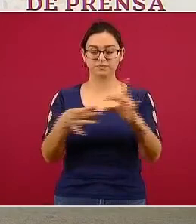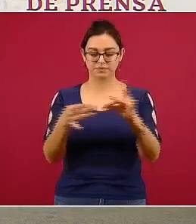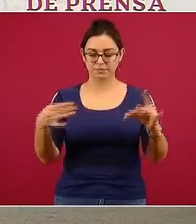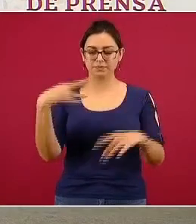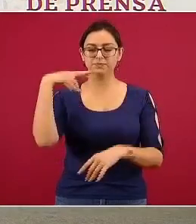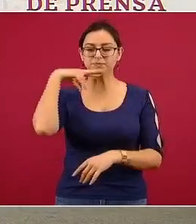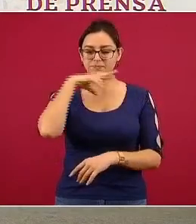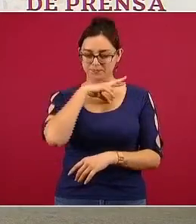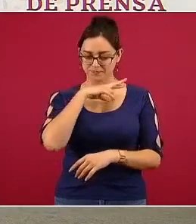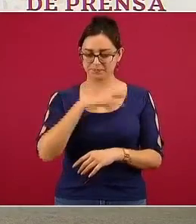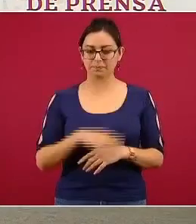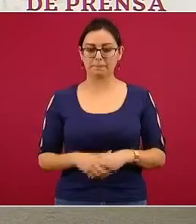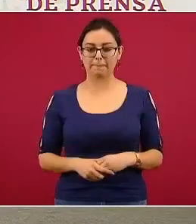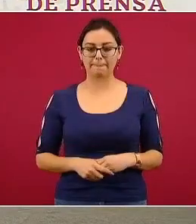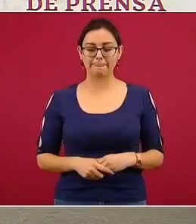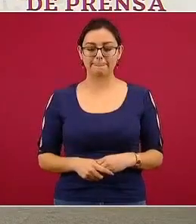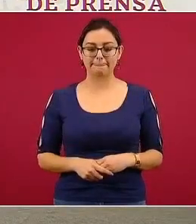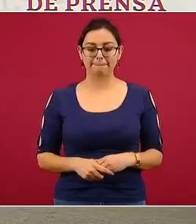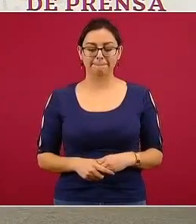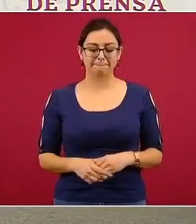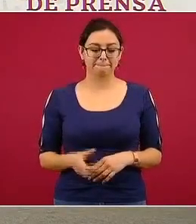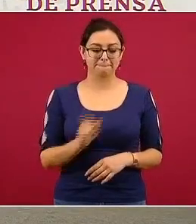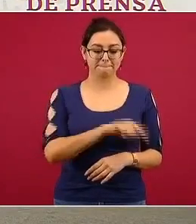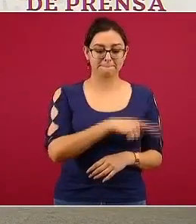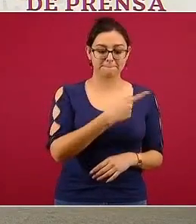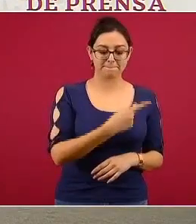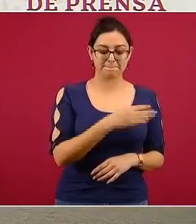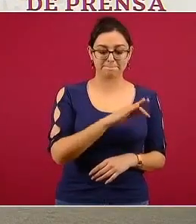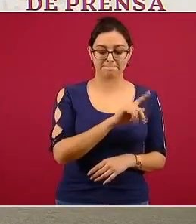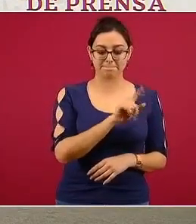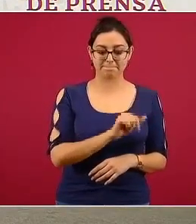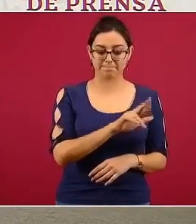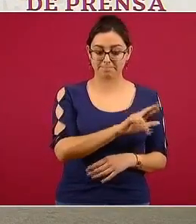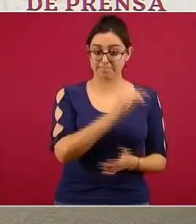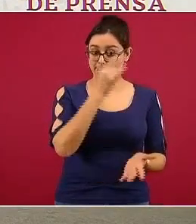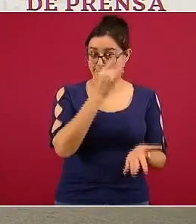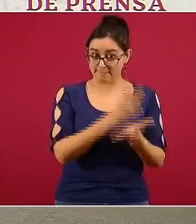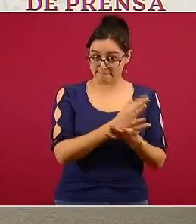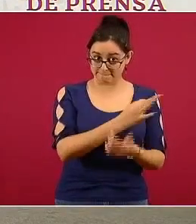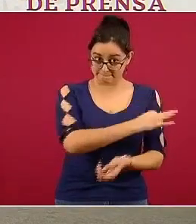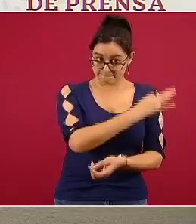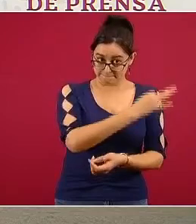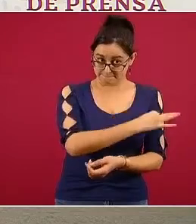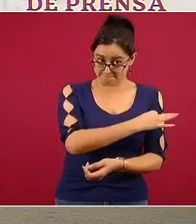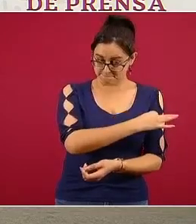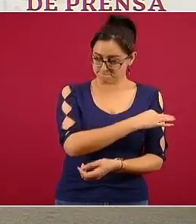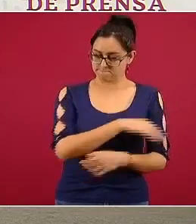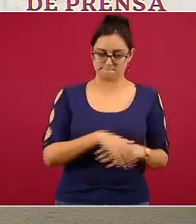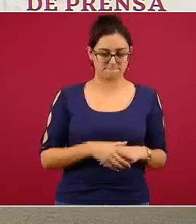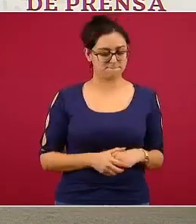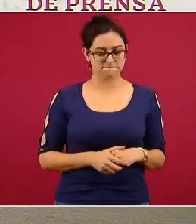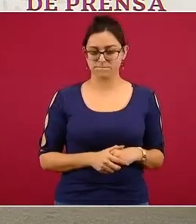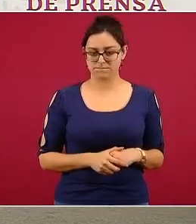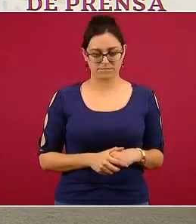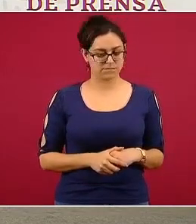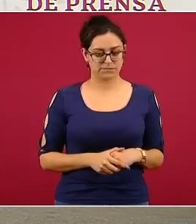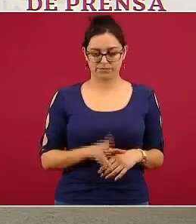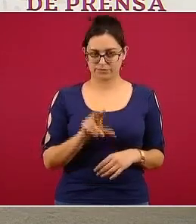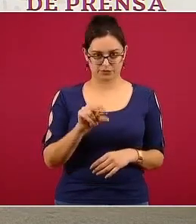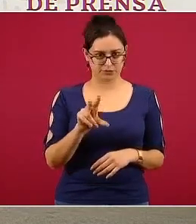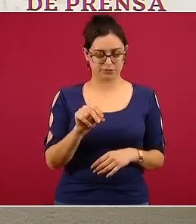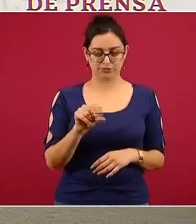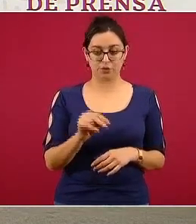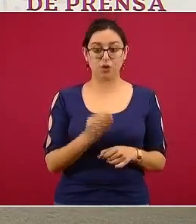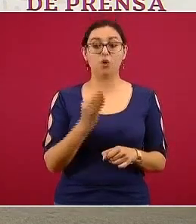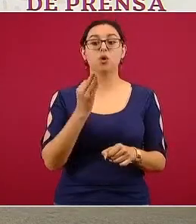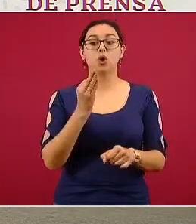Digo, no es que la de Pfizer solamente sea para el personal de salud, ¿no? Digo, ahora se tiene